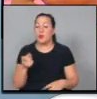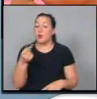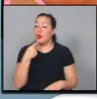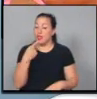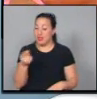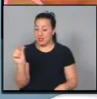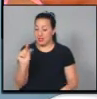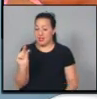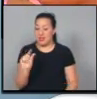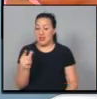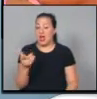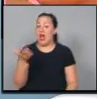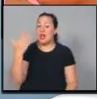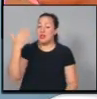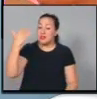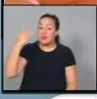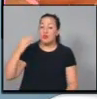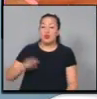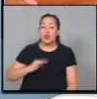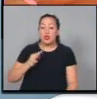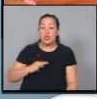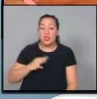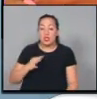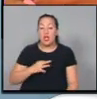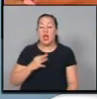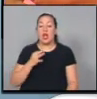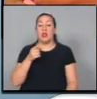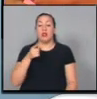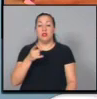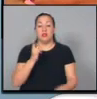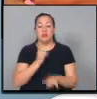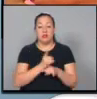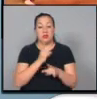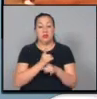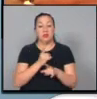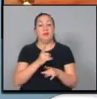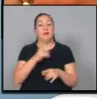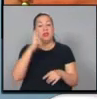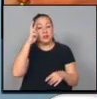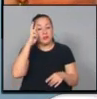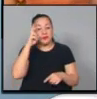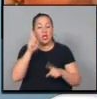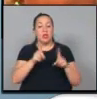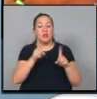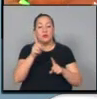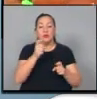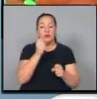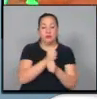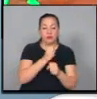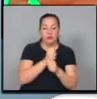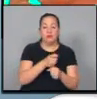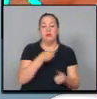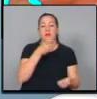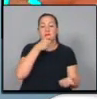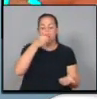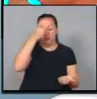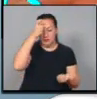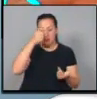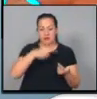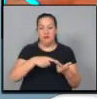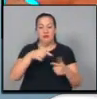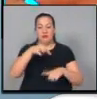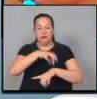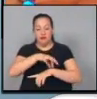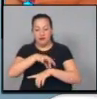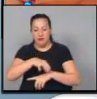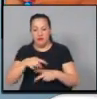recién, hace muchos años los delincuentes incluso respetaban determinadas profesiones, y algo nombraste, Daniel, bomberos,